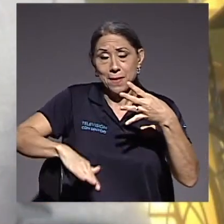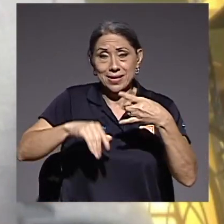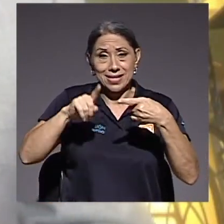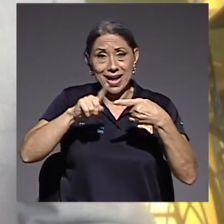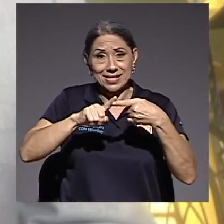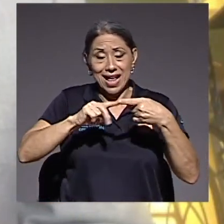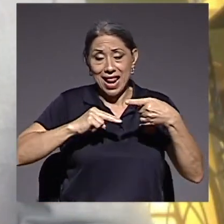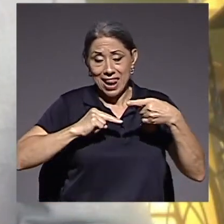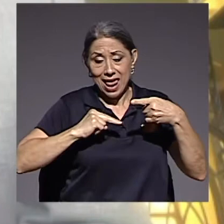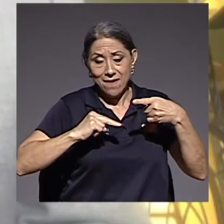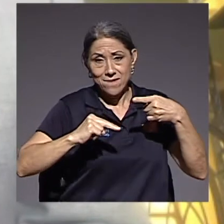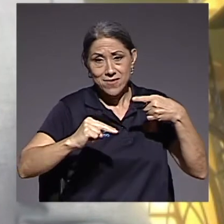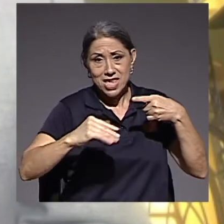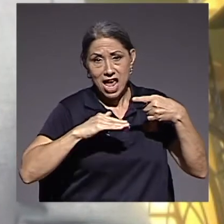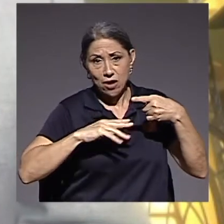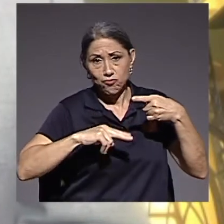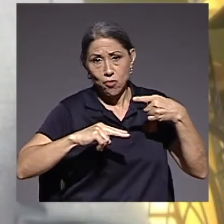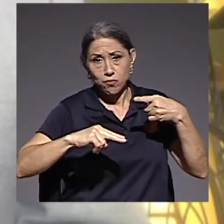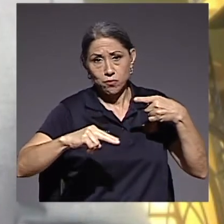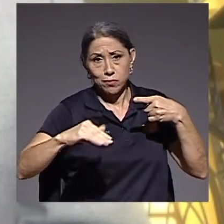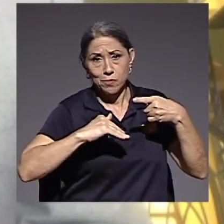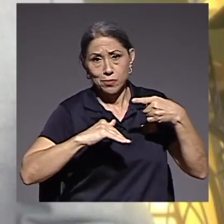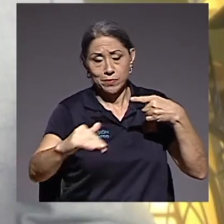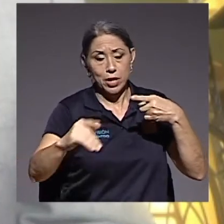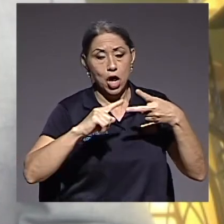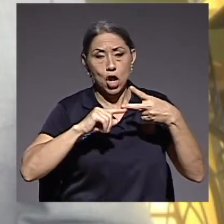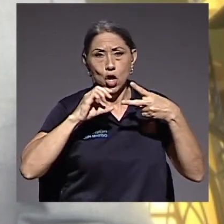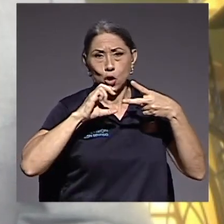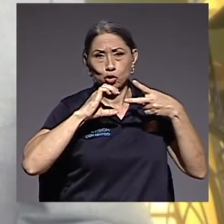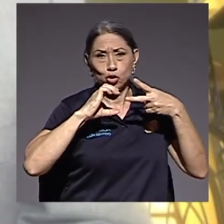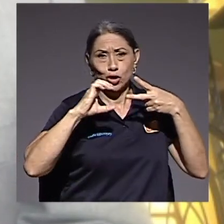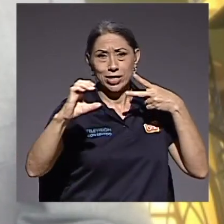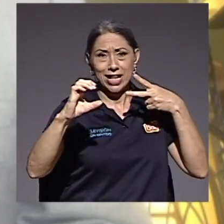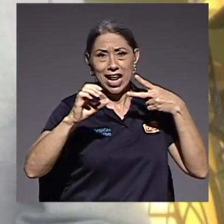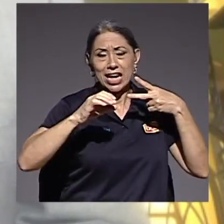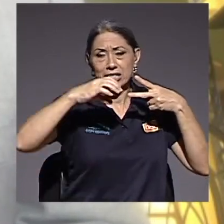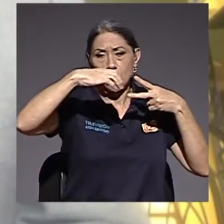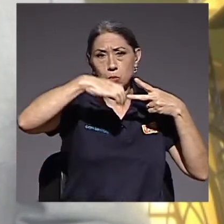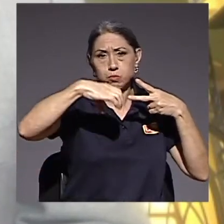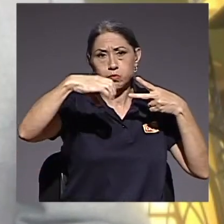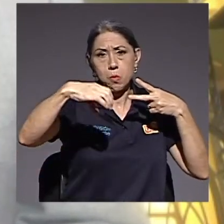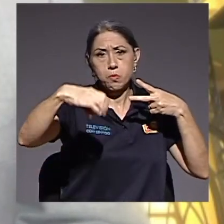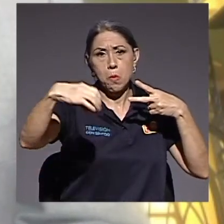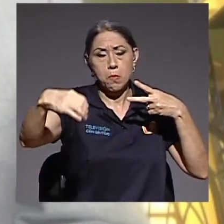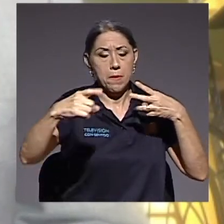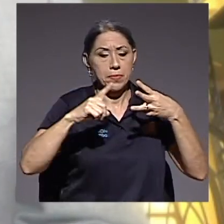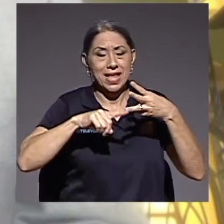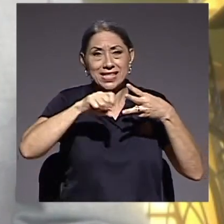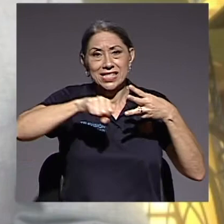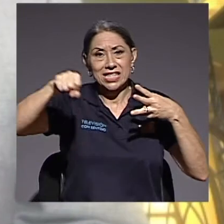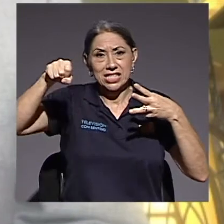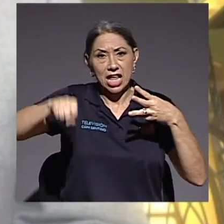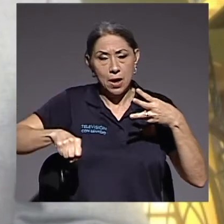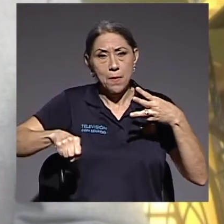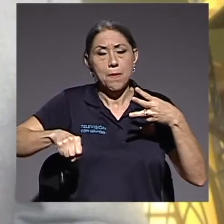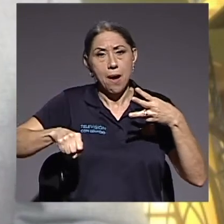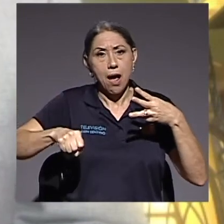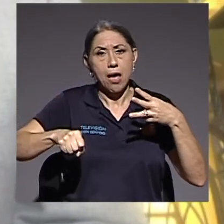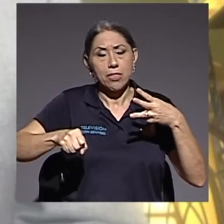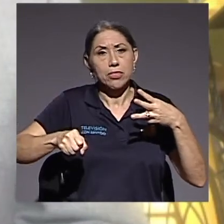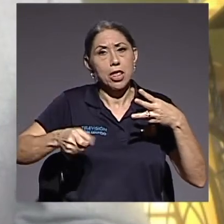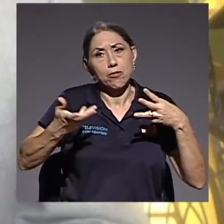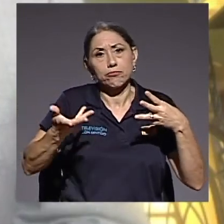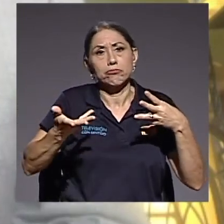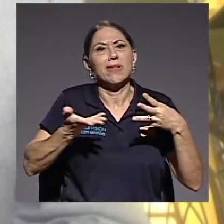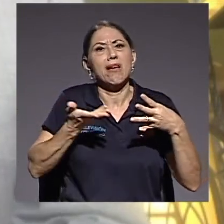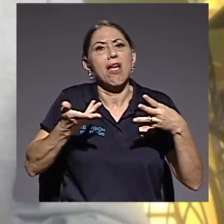vía, los trenes, el sistema de alimentación en el caso del